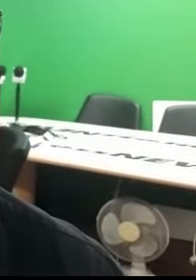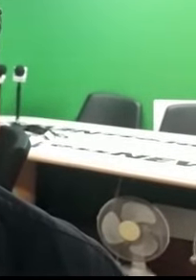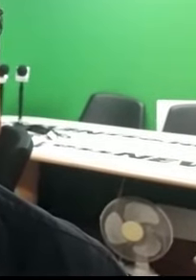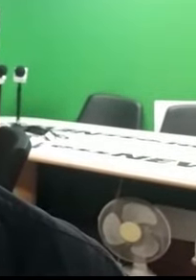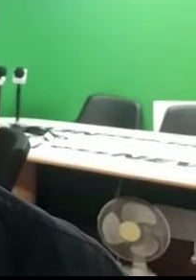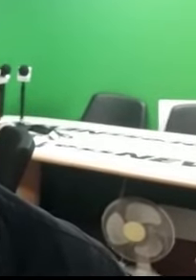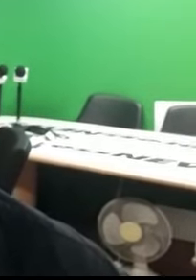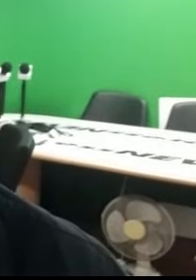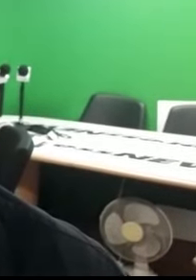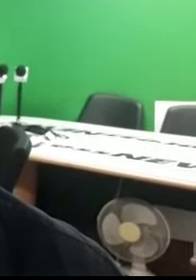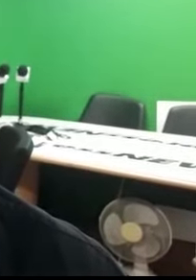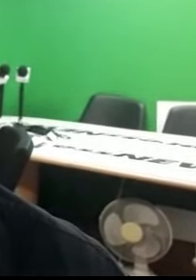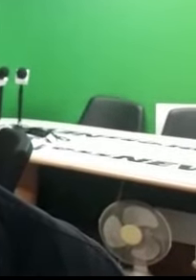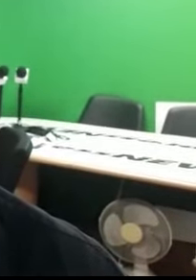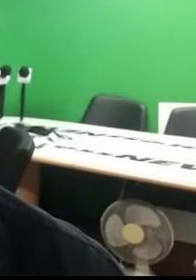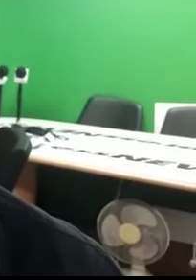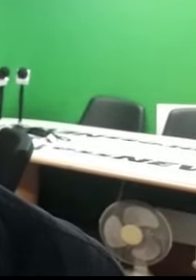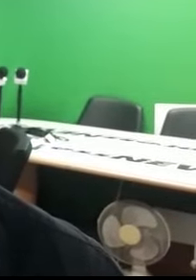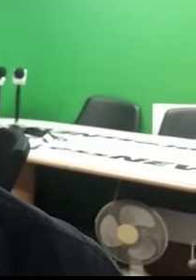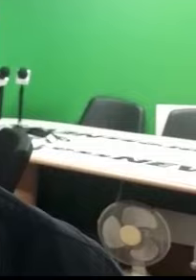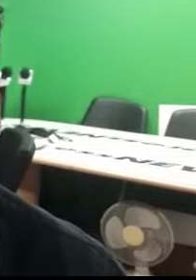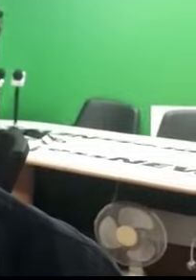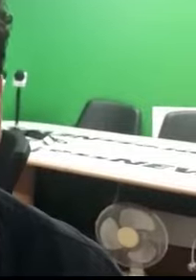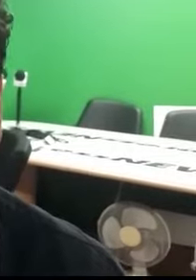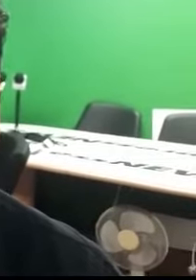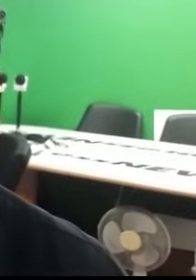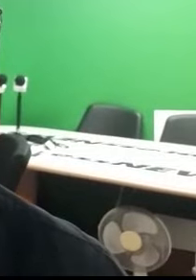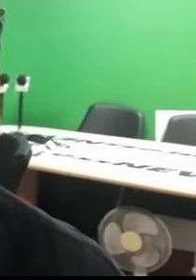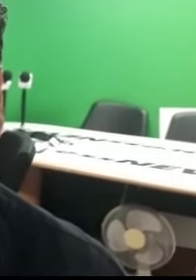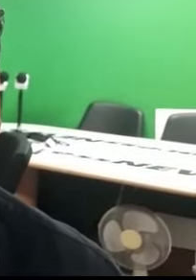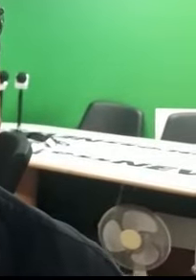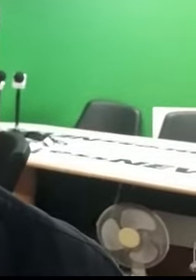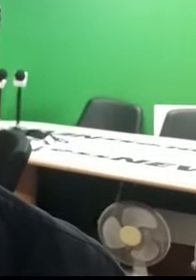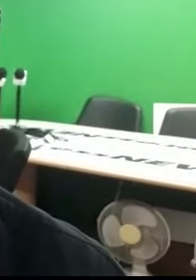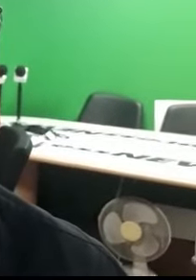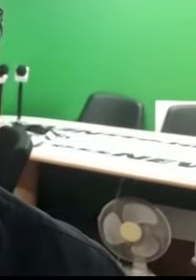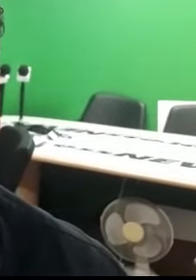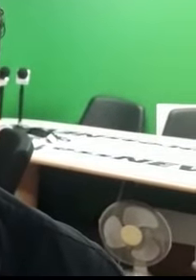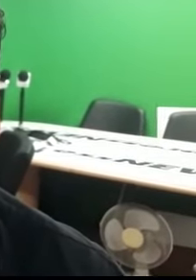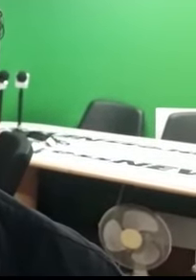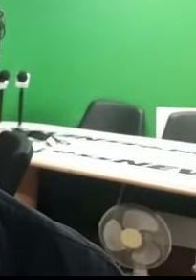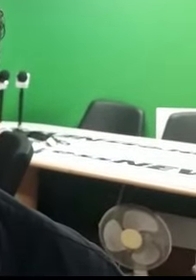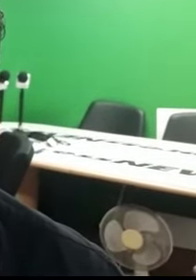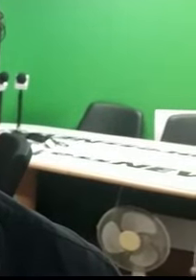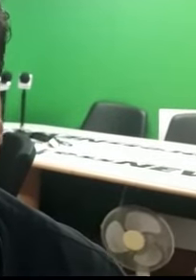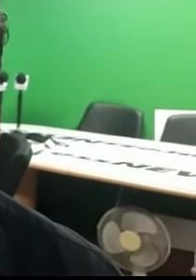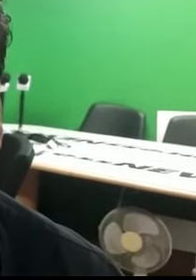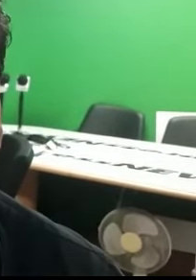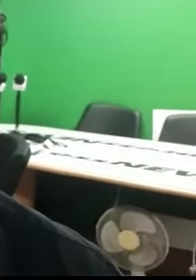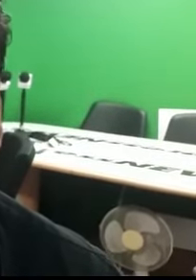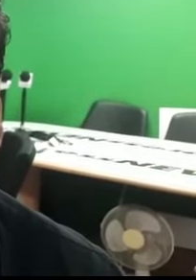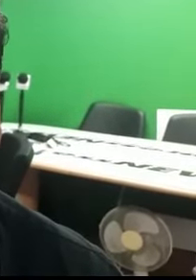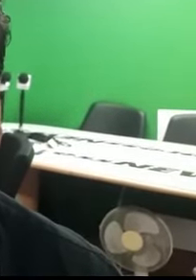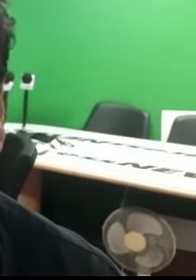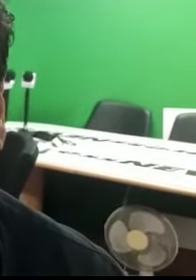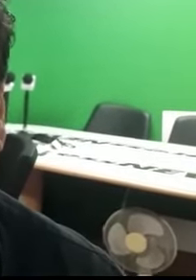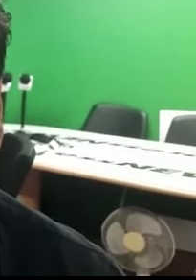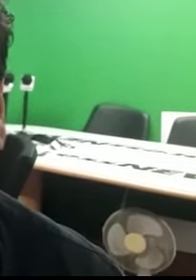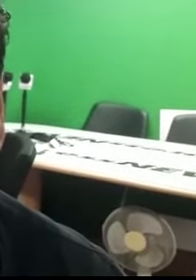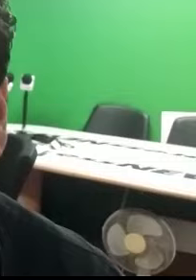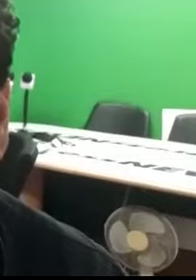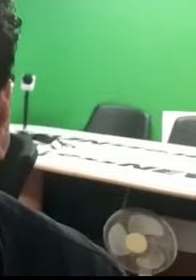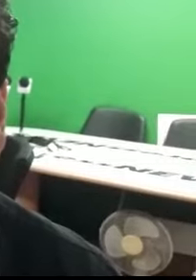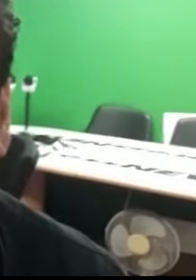compártelo a través de tus perfiles para que llegue a más personas express-news seguirá publicando esos pronunciamientos